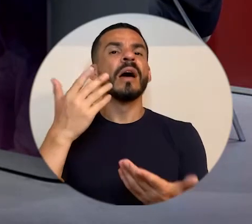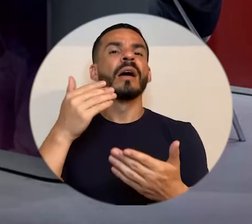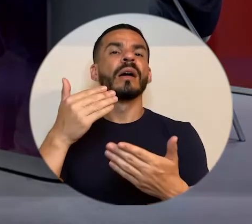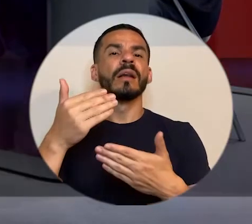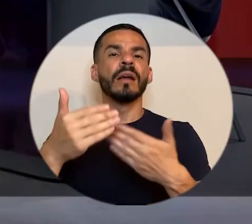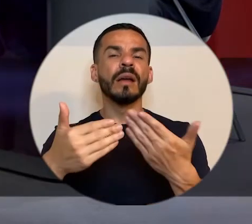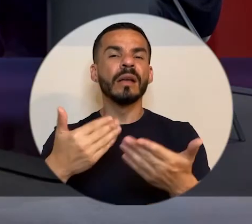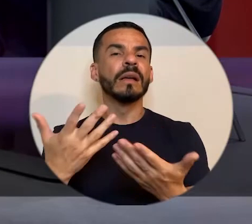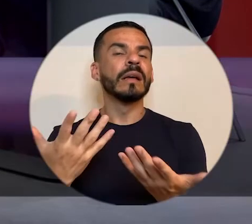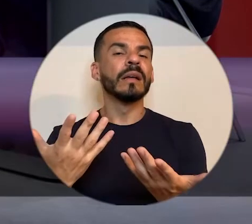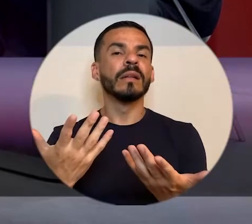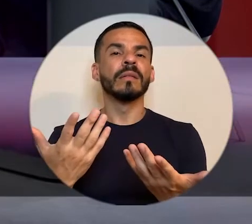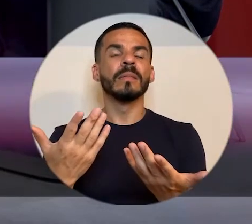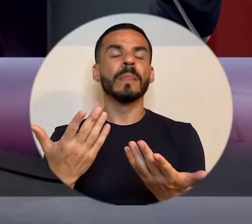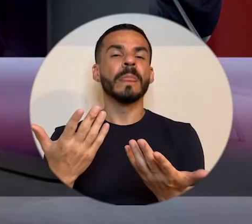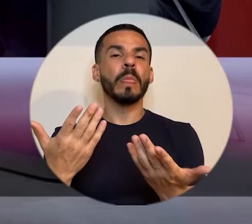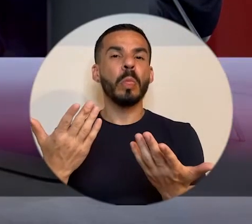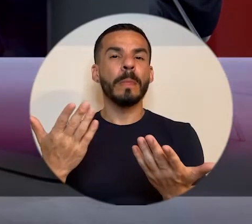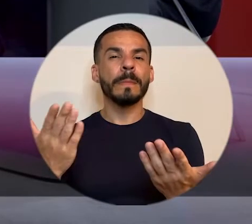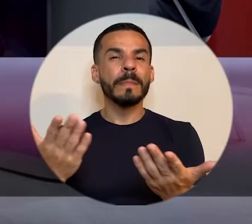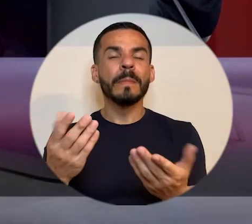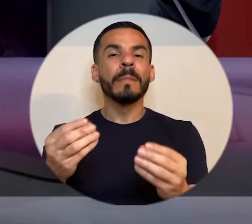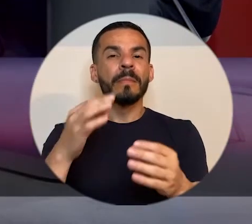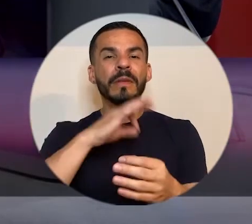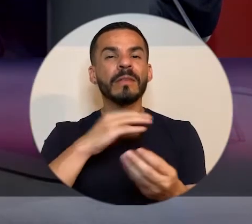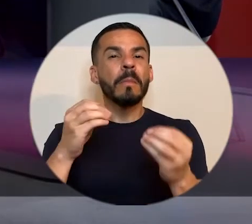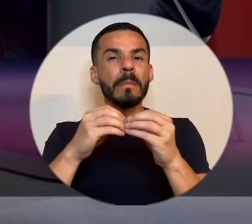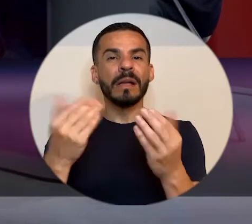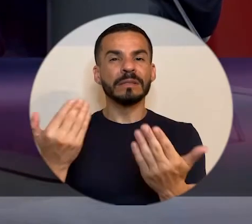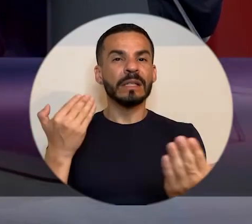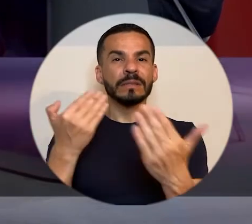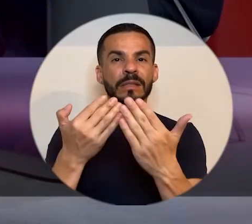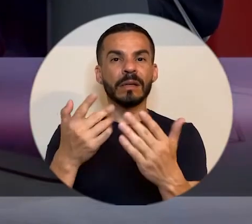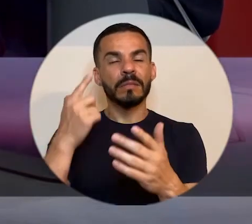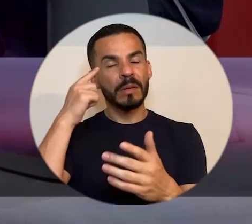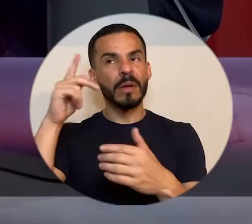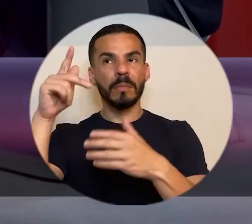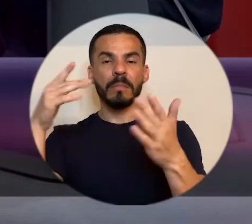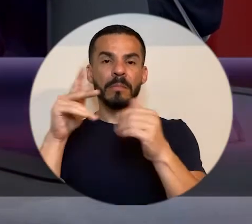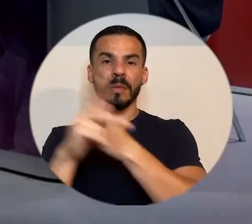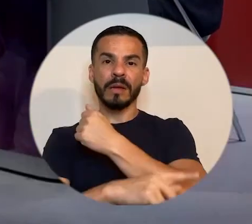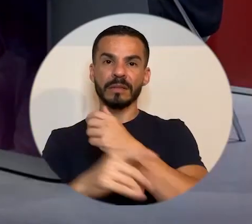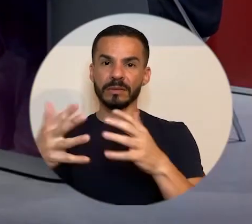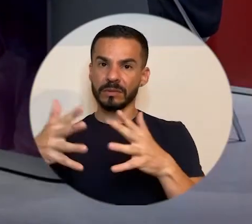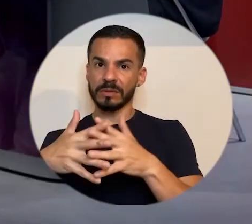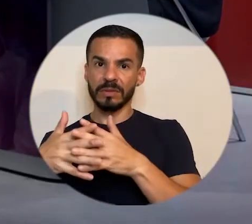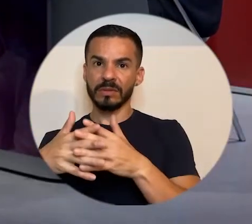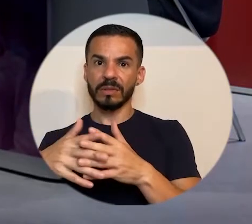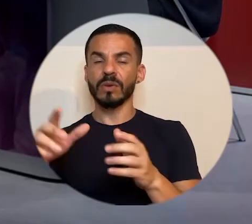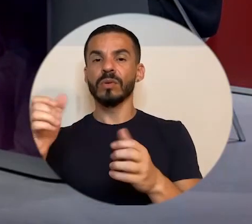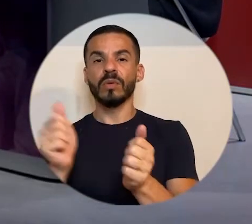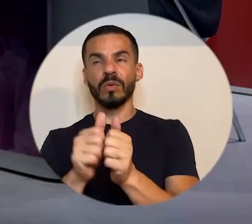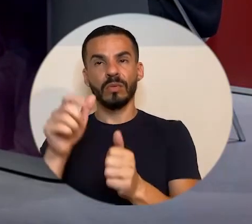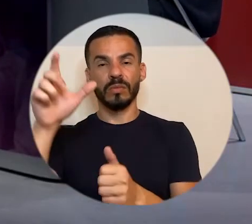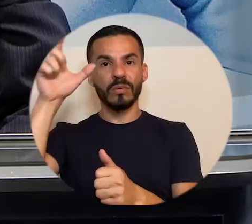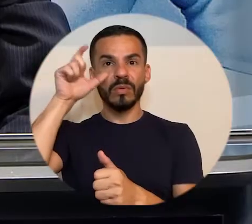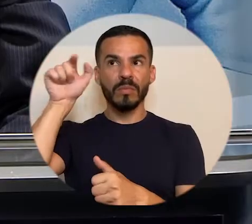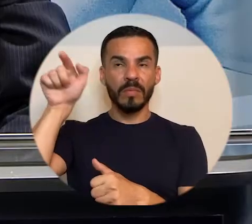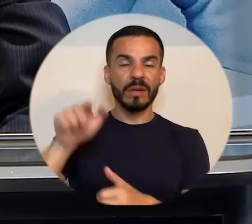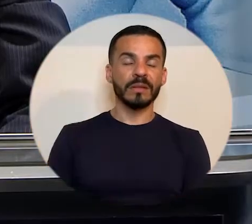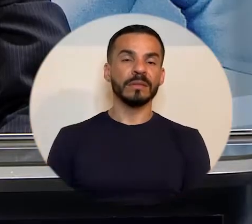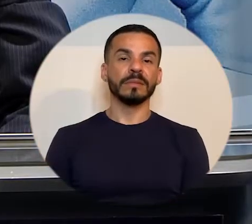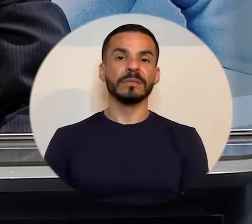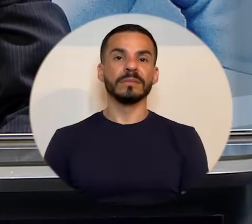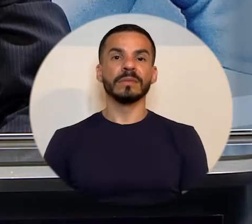de procurar un mayor acercamiento del que ya existe con una nación como los Estados Unidos, bueno, con el gobierno de Joe Biden?